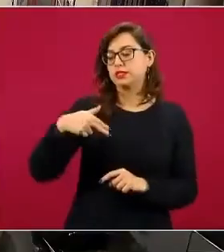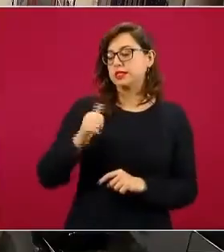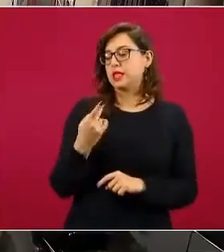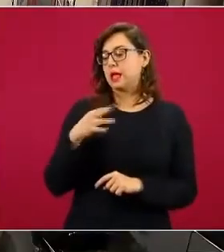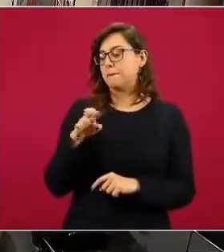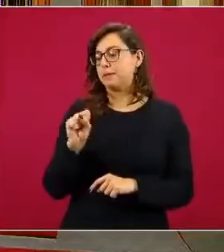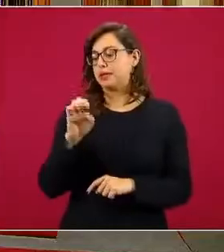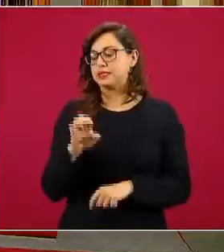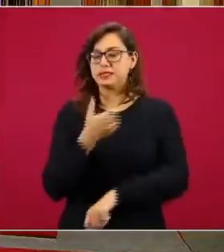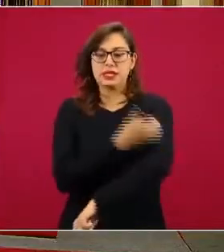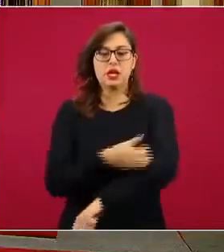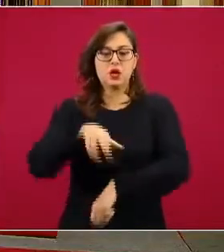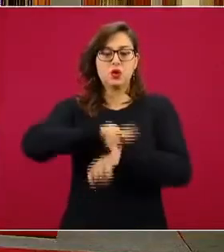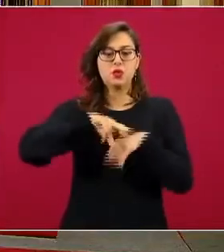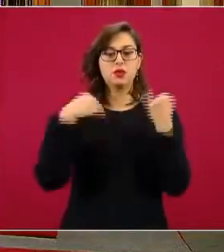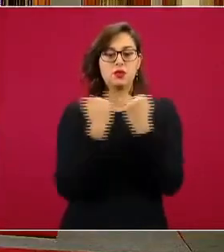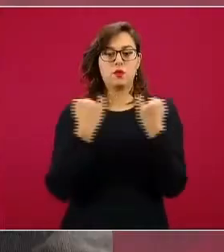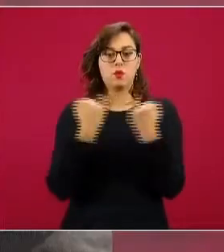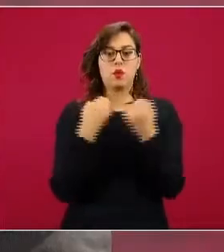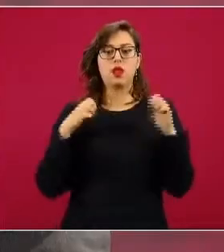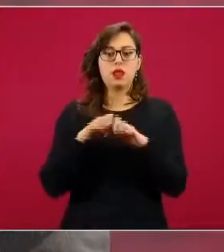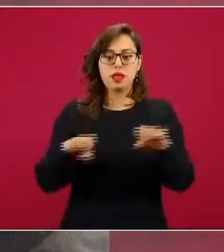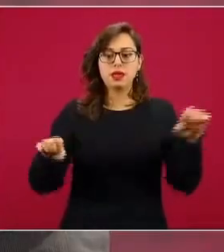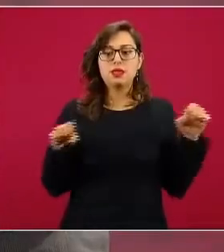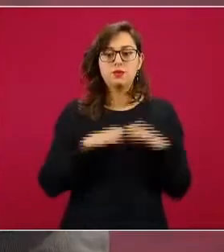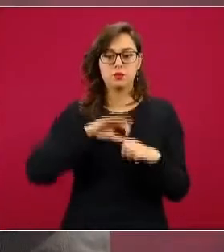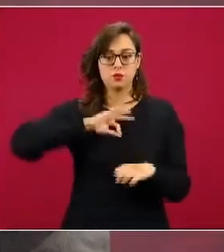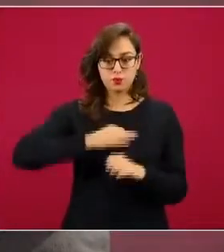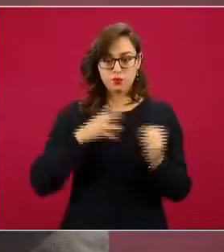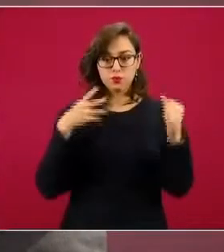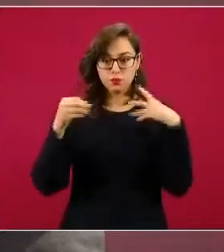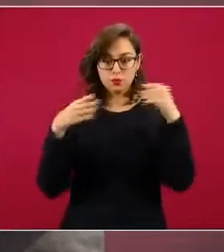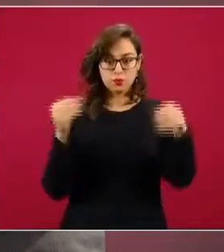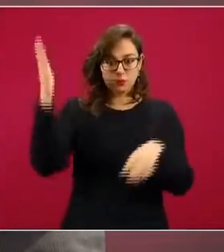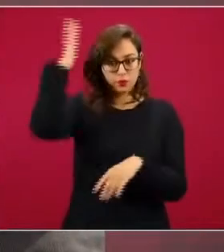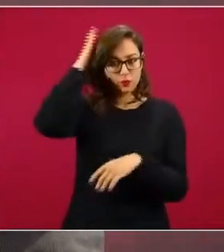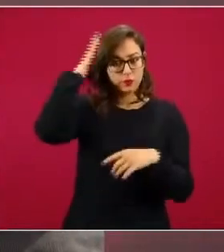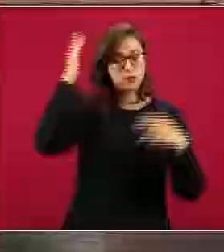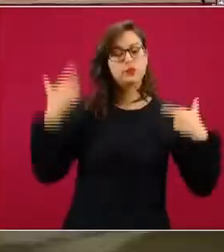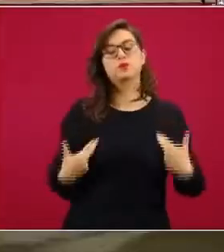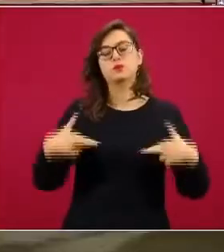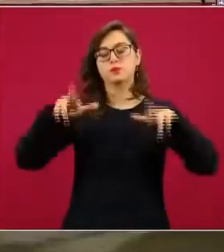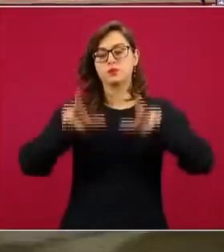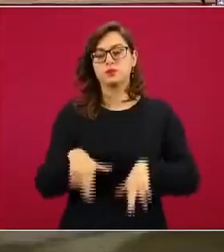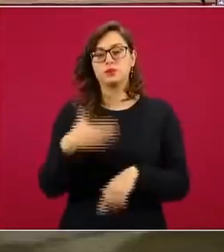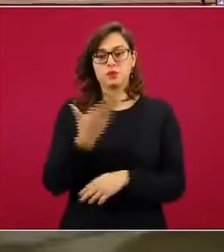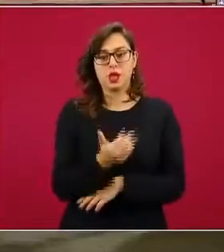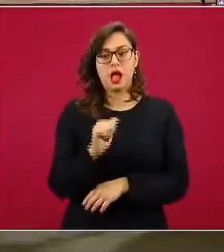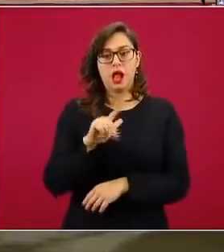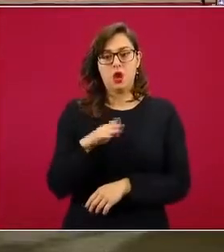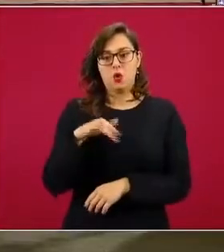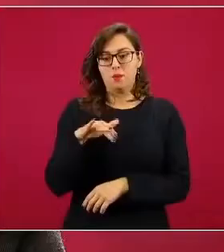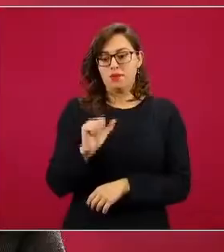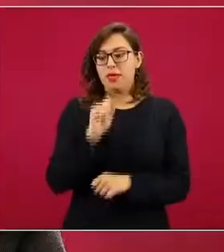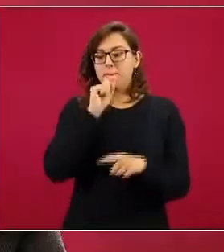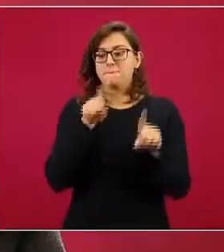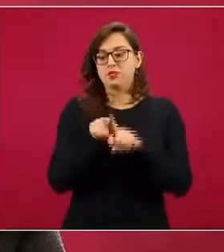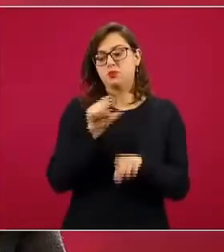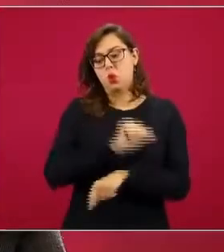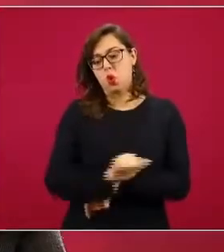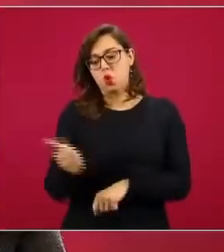equipo de la Dirección General de Epidemiología que dirige el doctor Alomía, y a otro colega, nuestro coordinador y jefe de